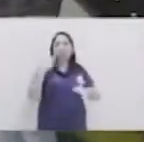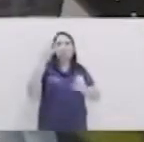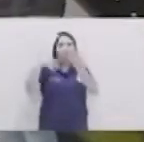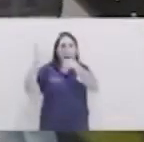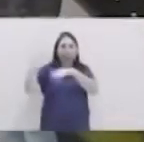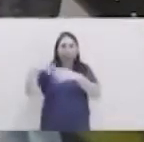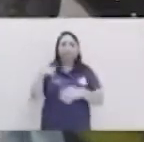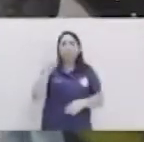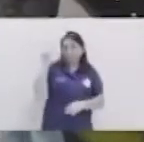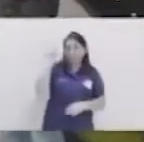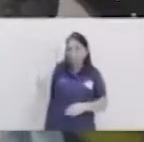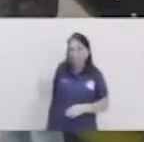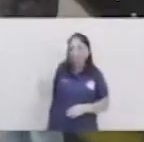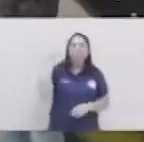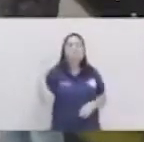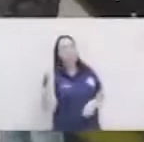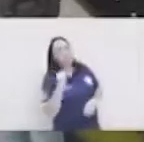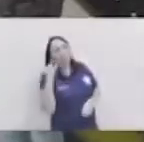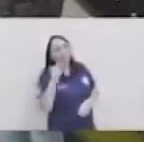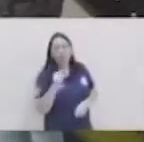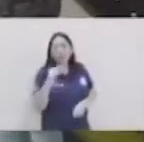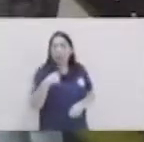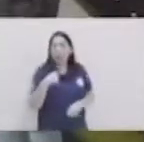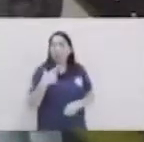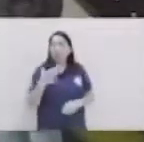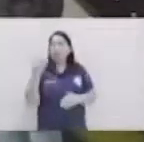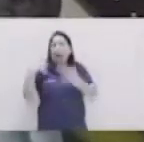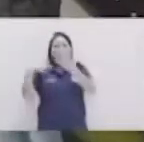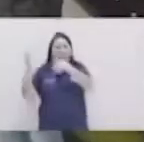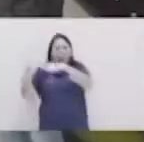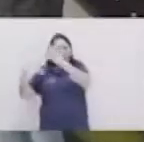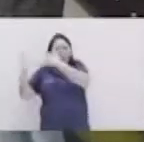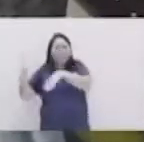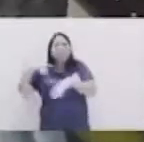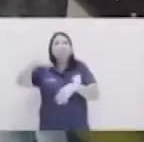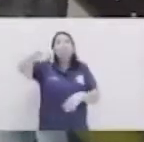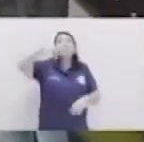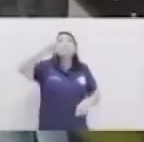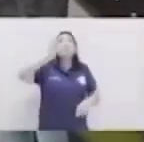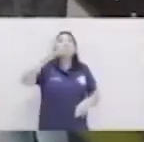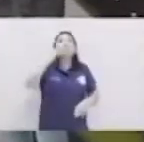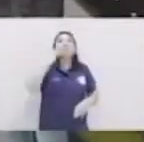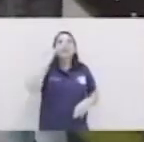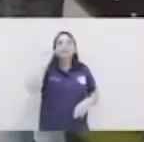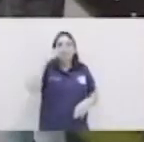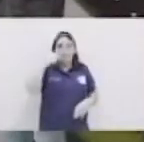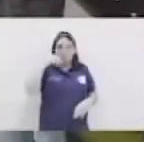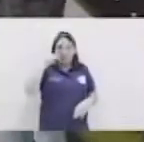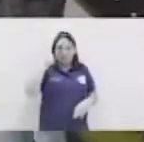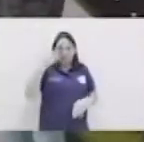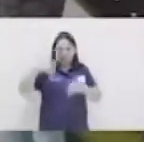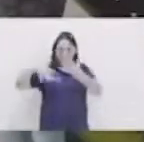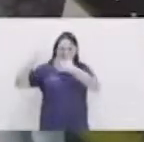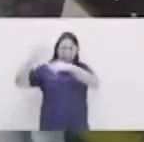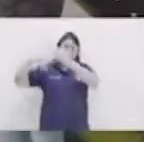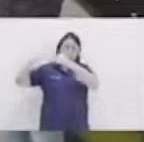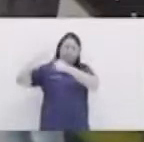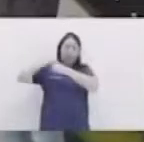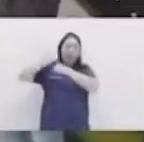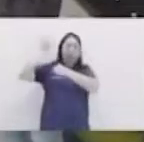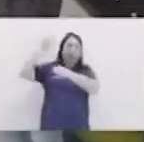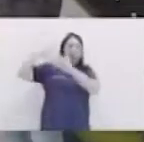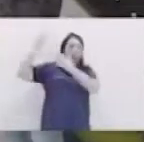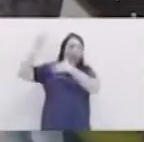algo que tal vez se generó hace ya muchos años y que pues hasta la fecha pues se sigue manteniendo